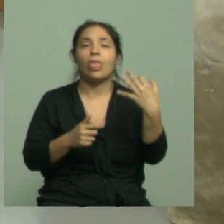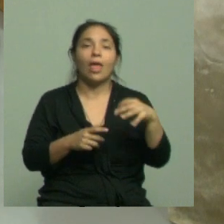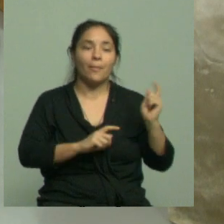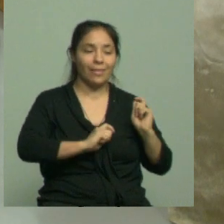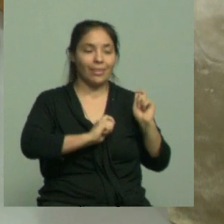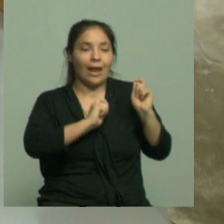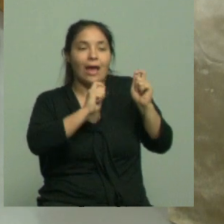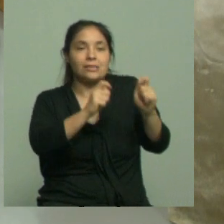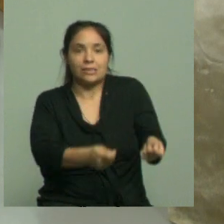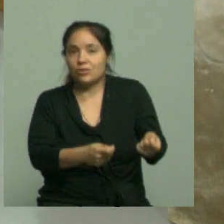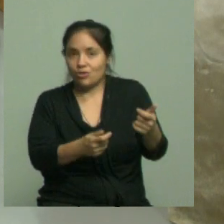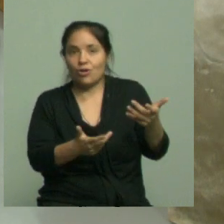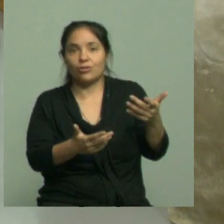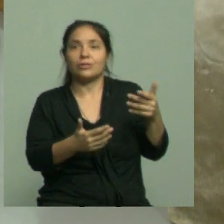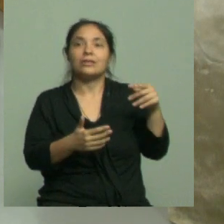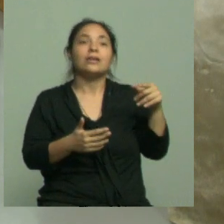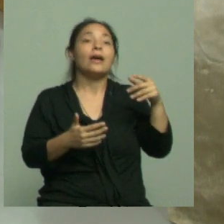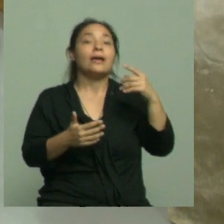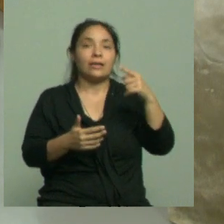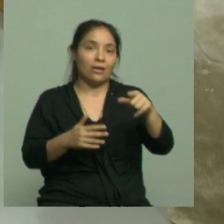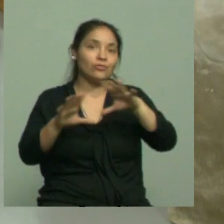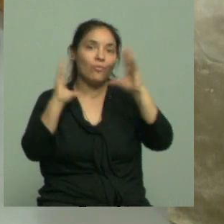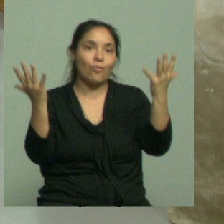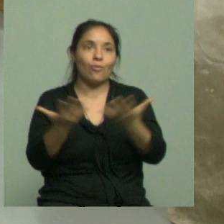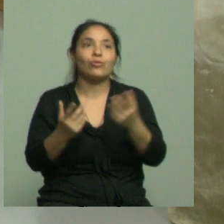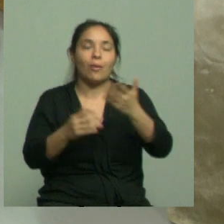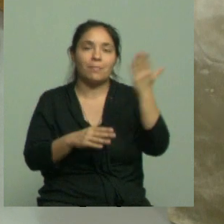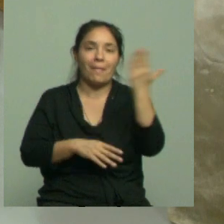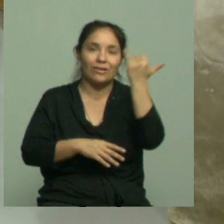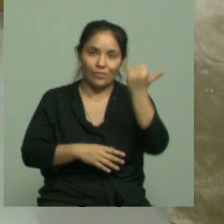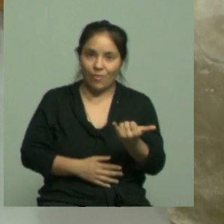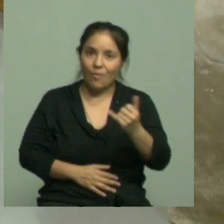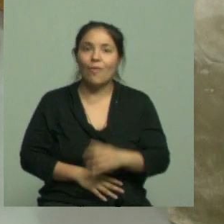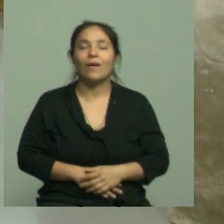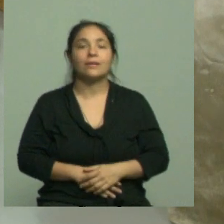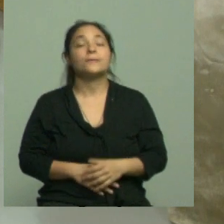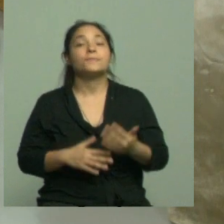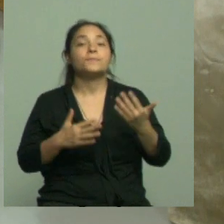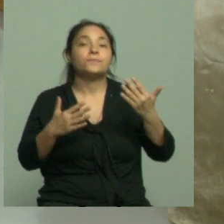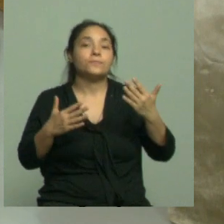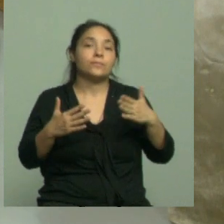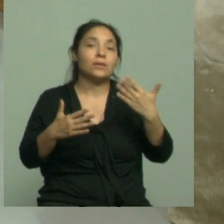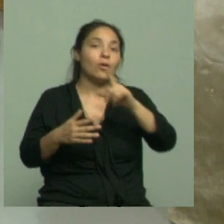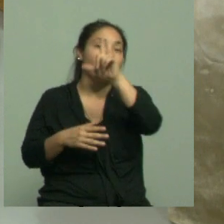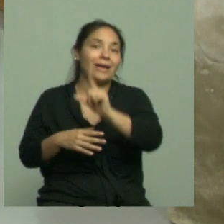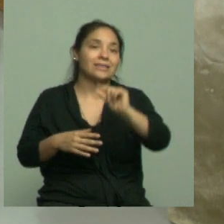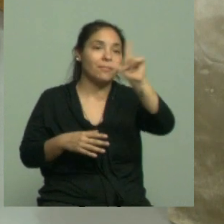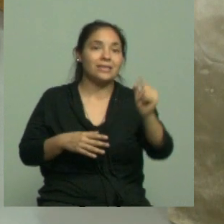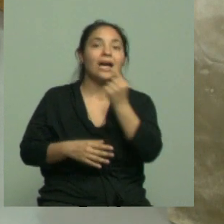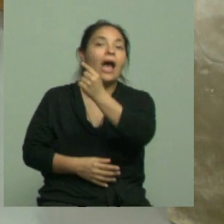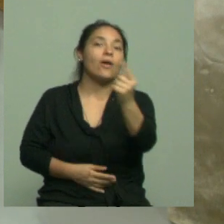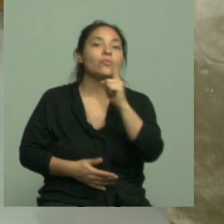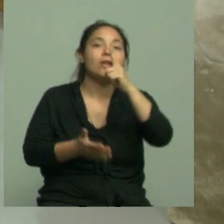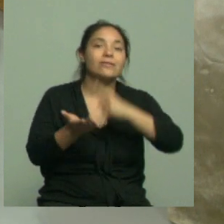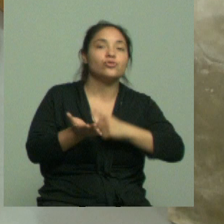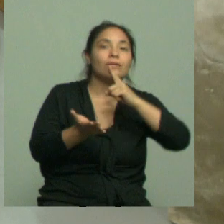es, y esto está repercutiendo a nivel global. Volviendo digamos, a las medidas que están tomando los distintos países, creo que están